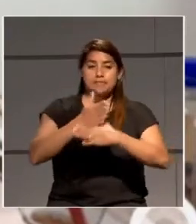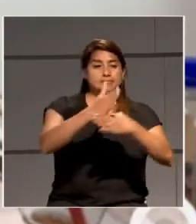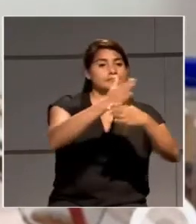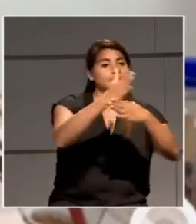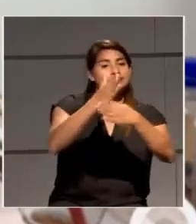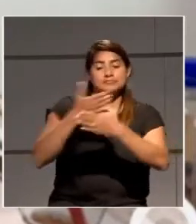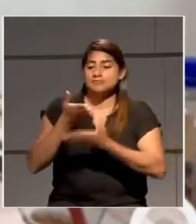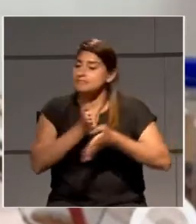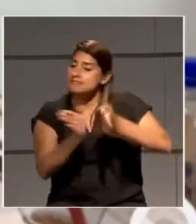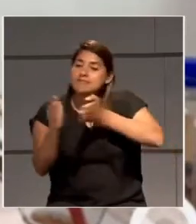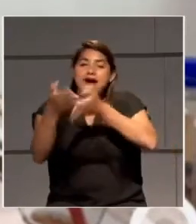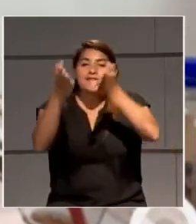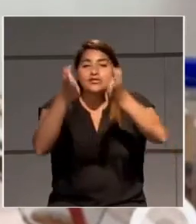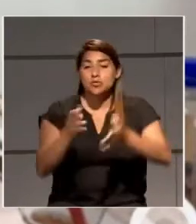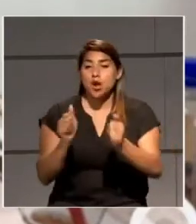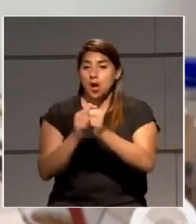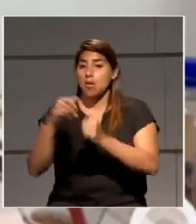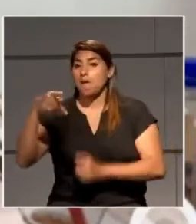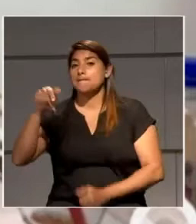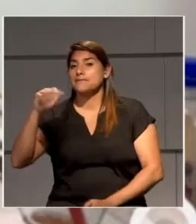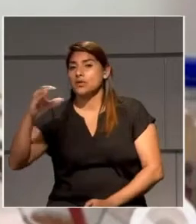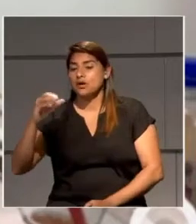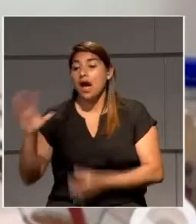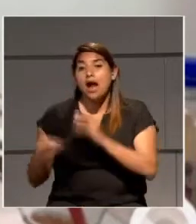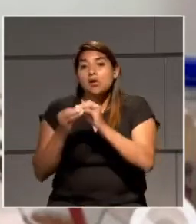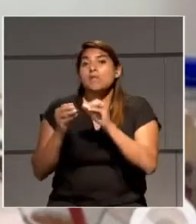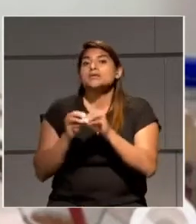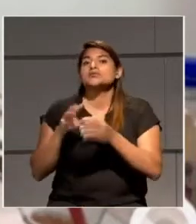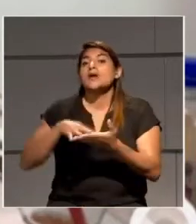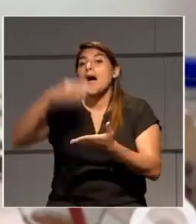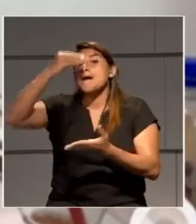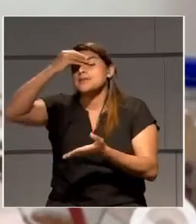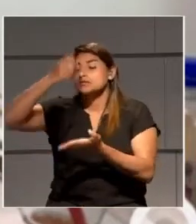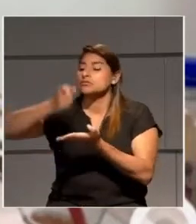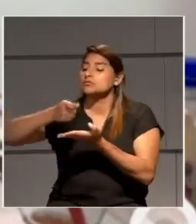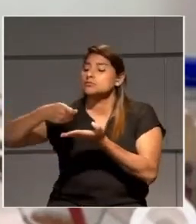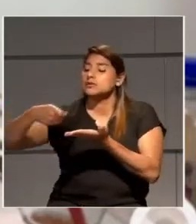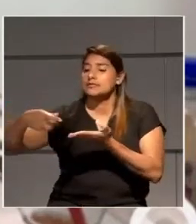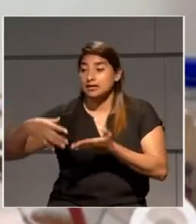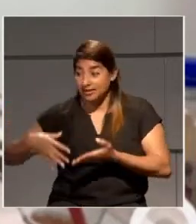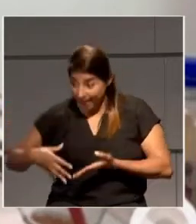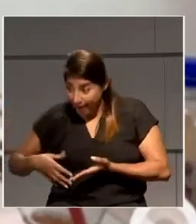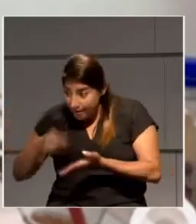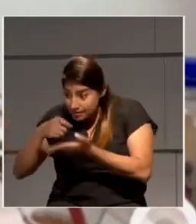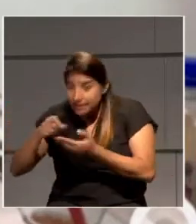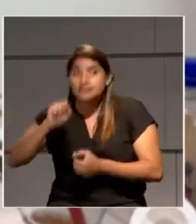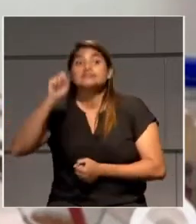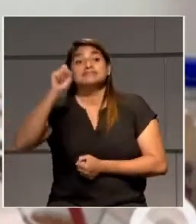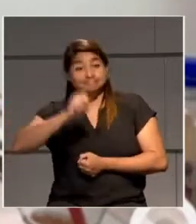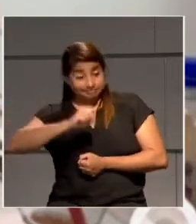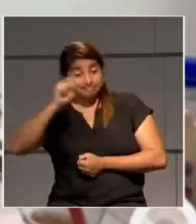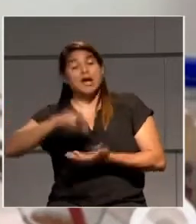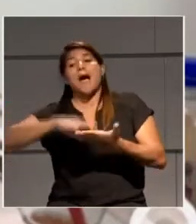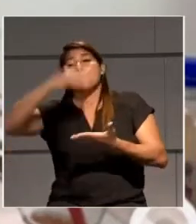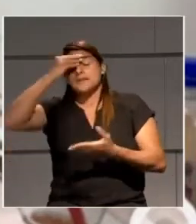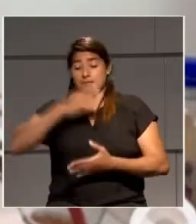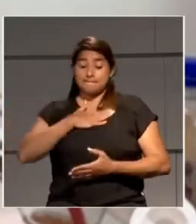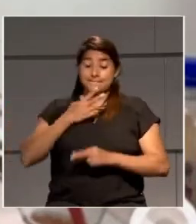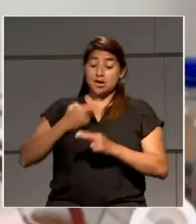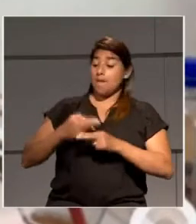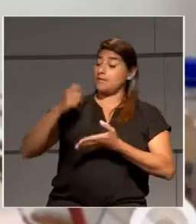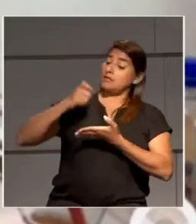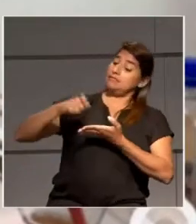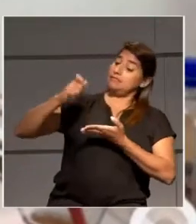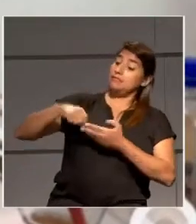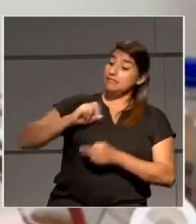compartir esas aventuras con Plu. ¿Y sabes qué cosa más? Estoy aprendiendo a escribir. ¿A escribir, Plu? Uh-huh. Aprendí a escribir mi nombre.